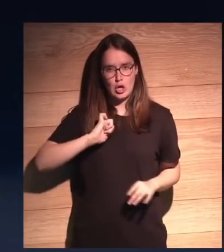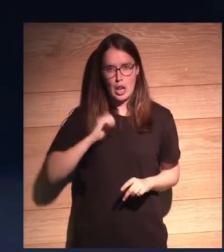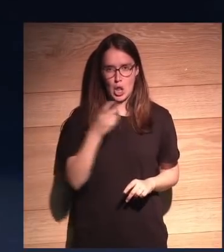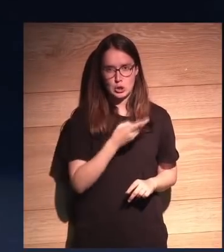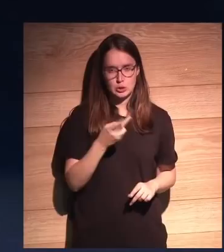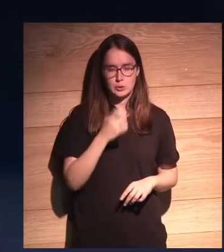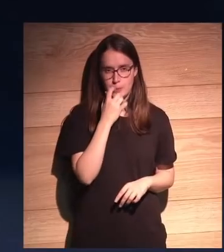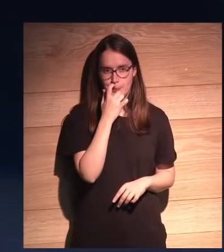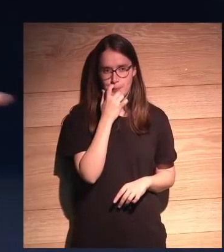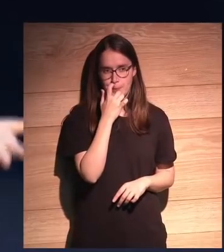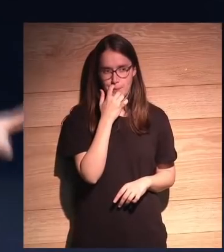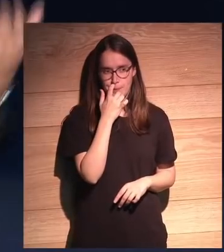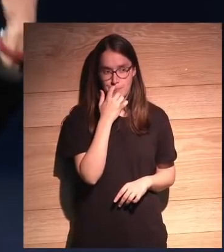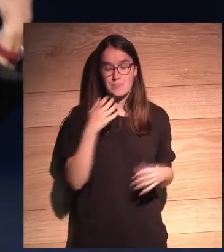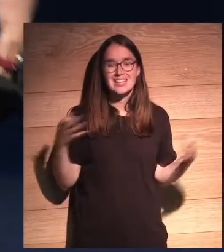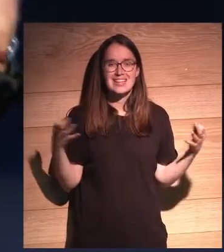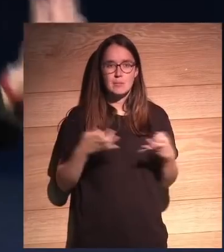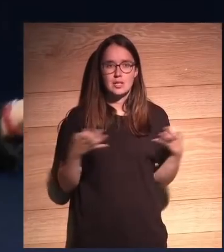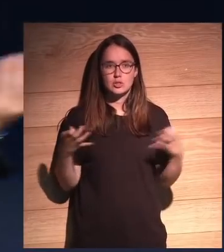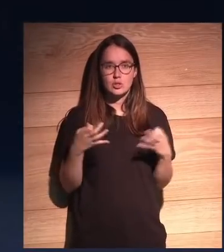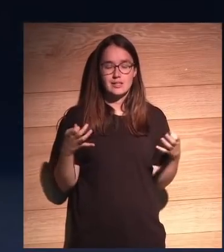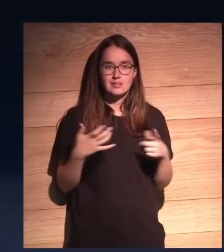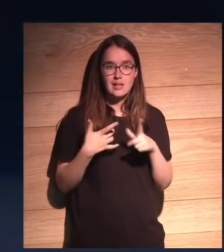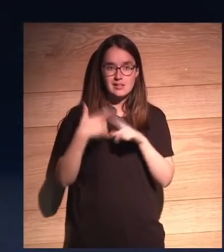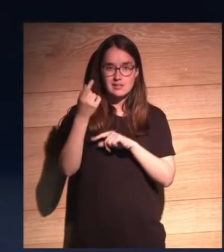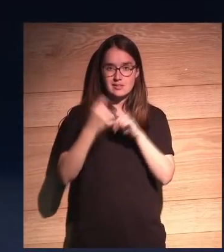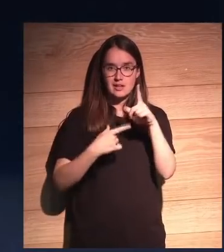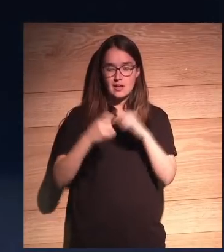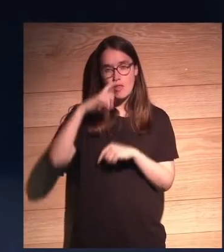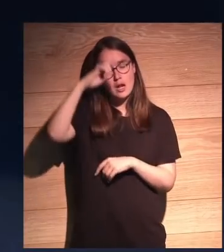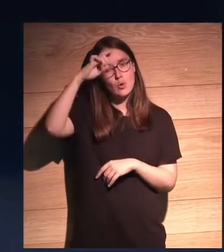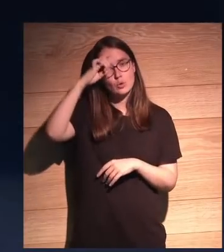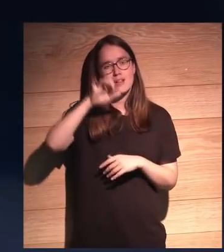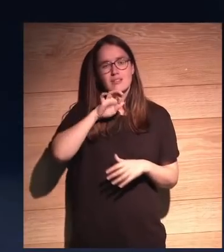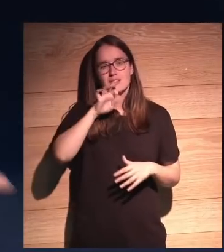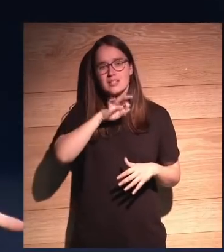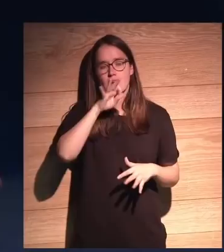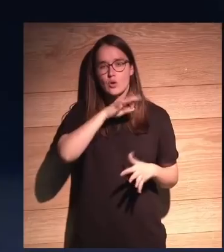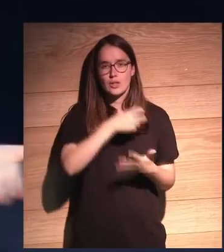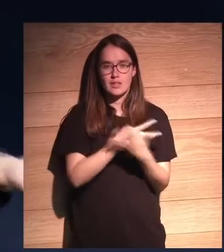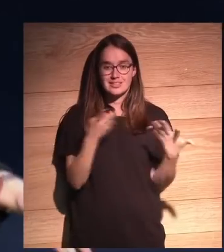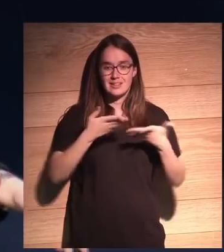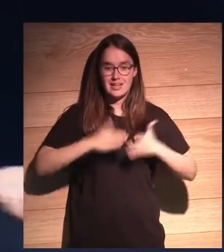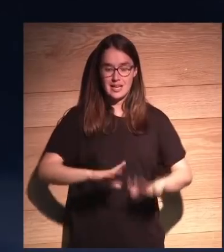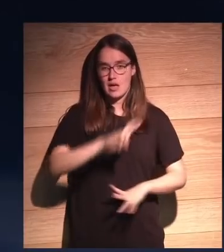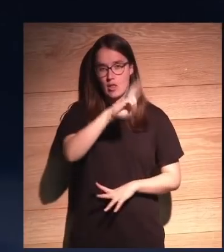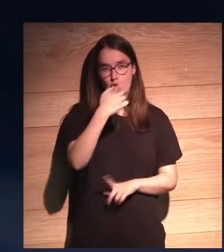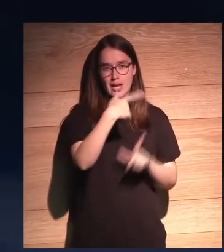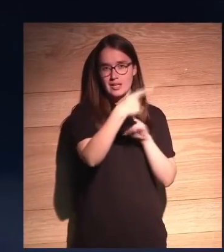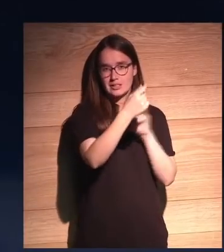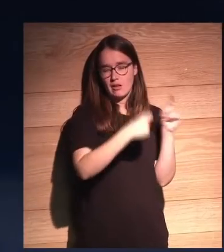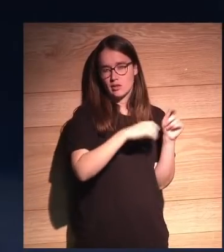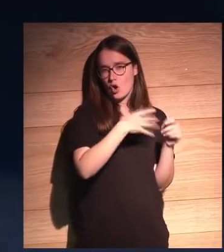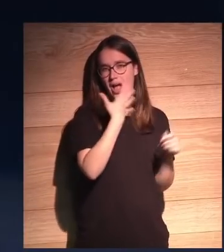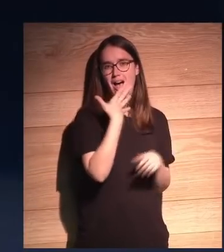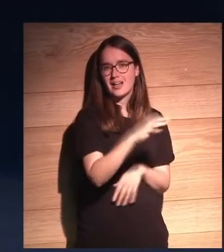¿no? ¿Qué pasó? Pues que esta estrella de la pintura del 17, hija de otra estrella también